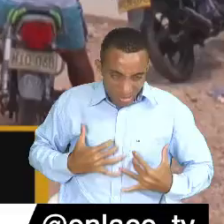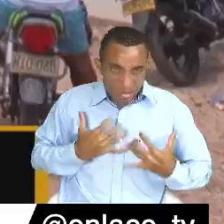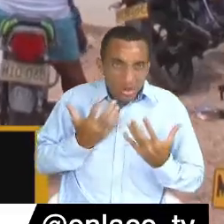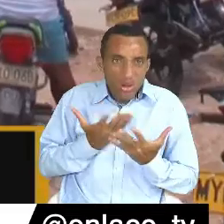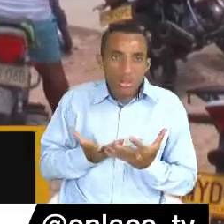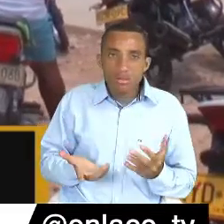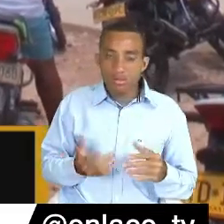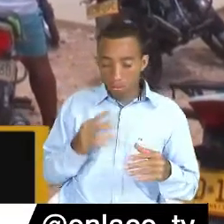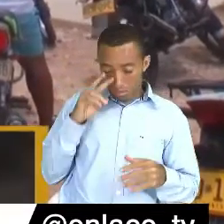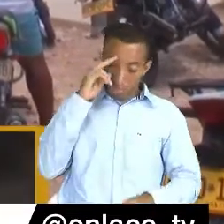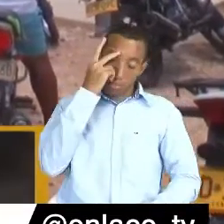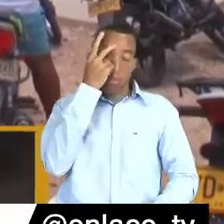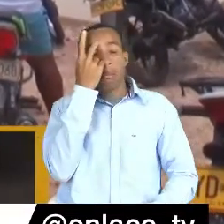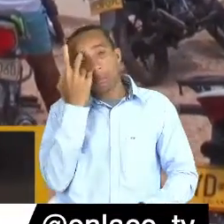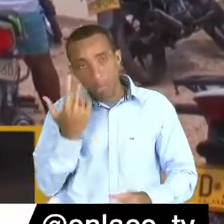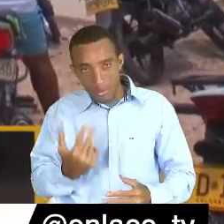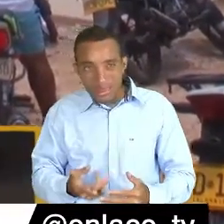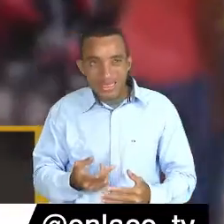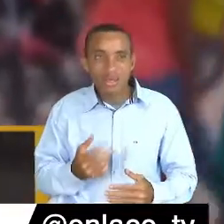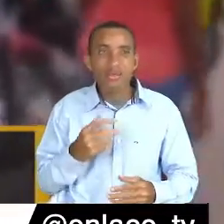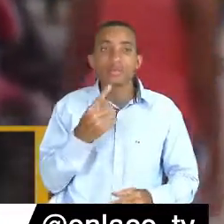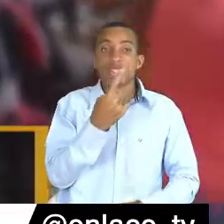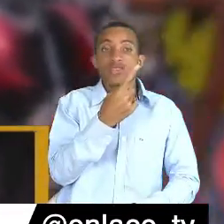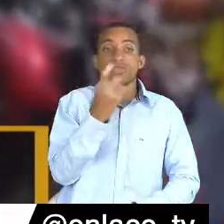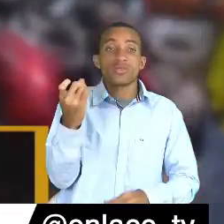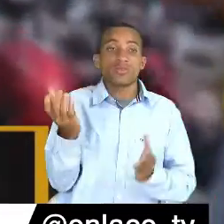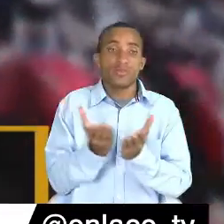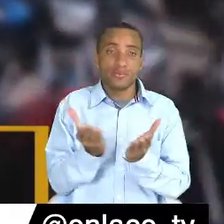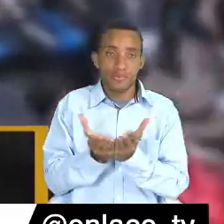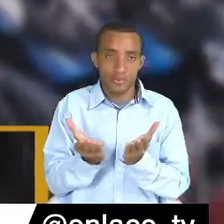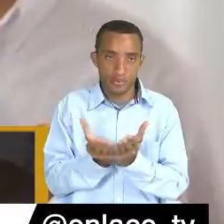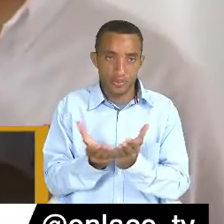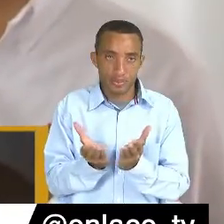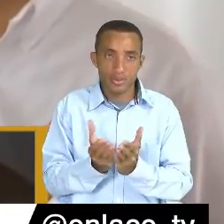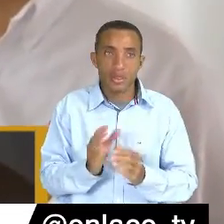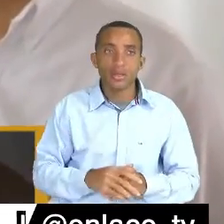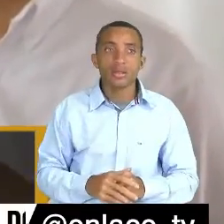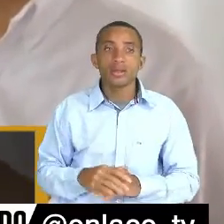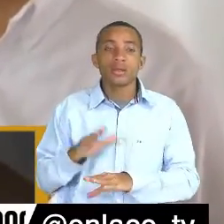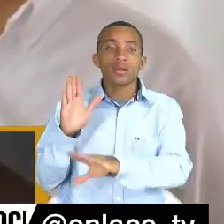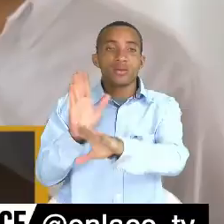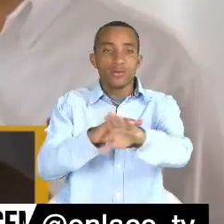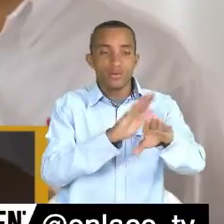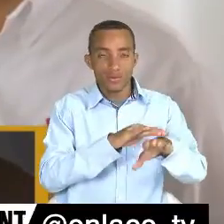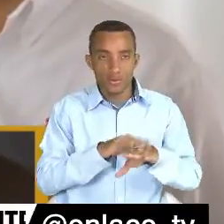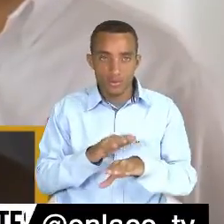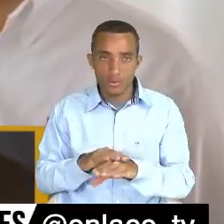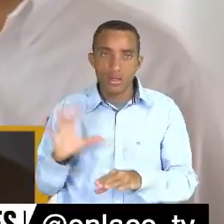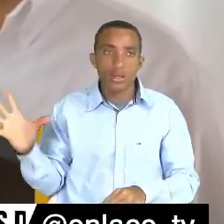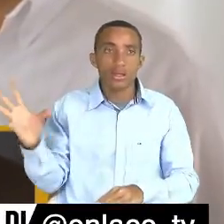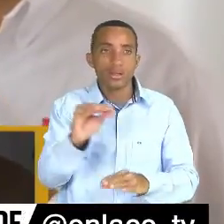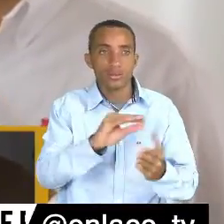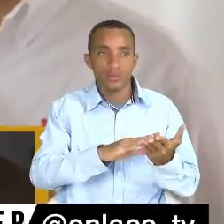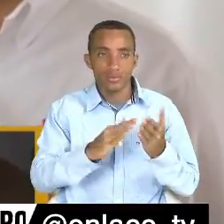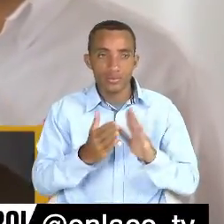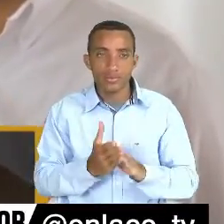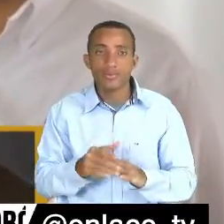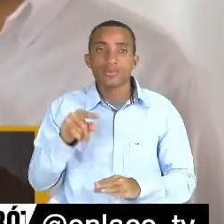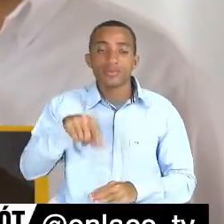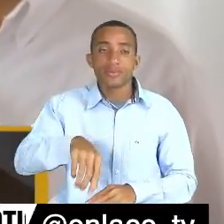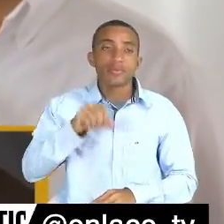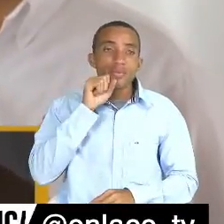la intoxicación masiva que sufrieron más de 100 estudiantes del megacolegio. Le informa a la ciudadanía y opinión pública de Barranca Bermeja.